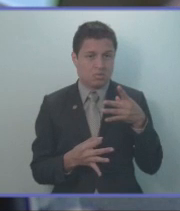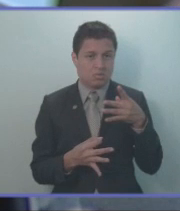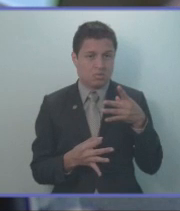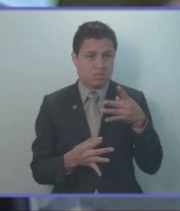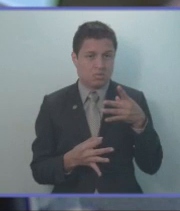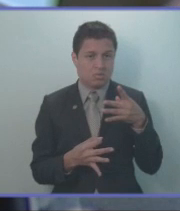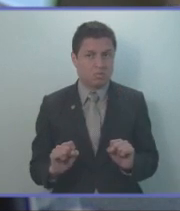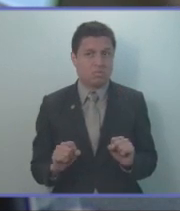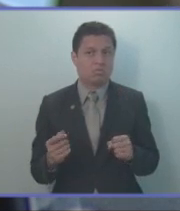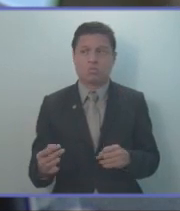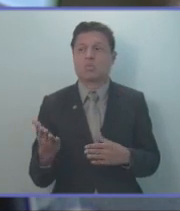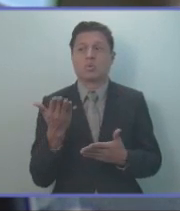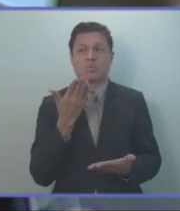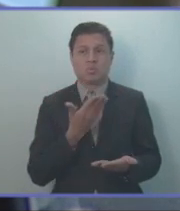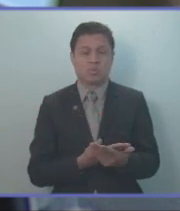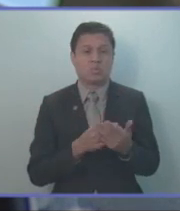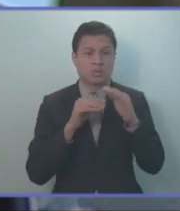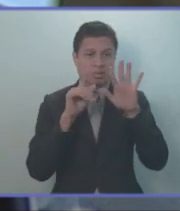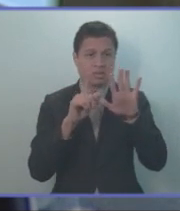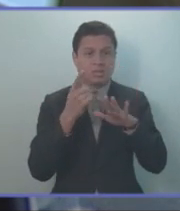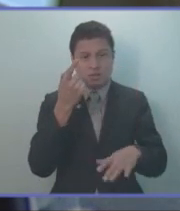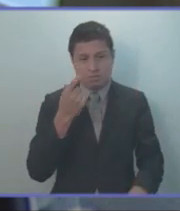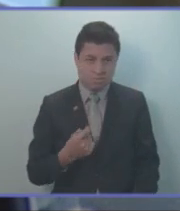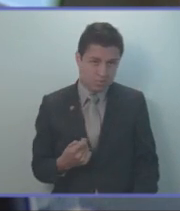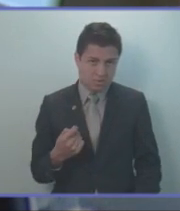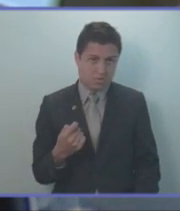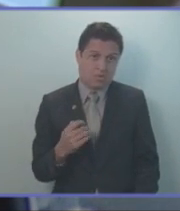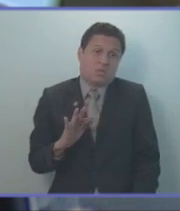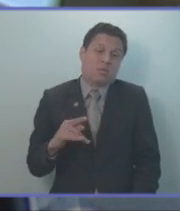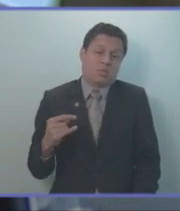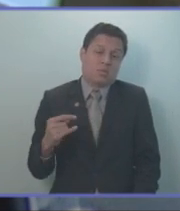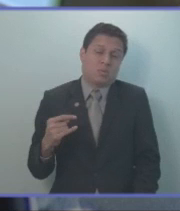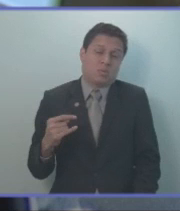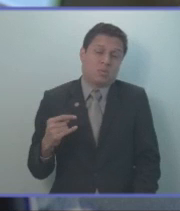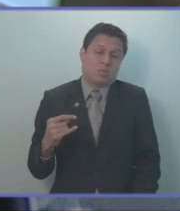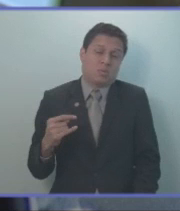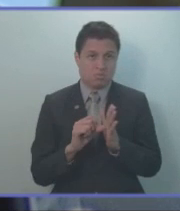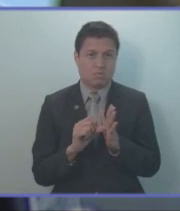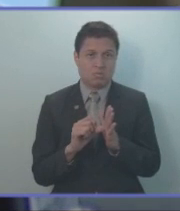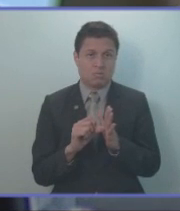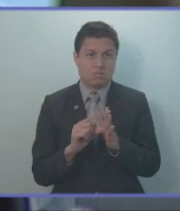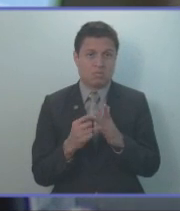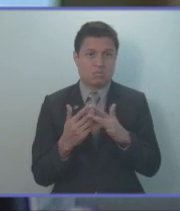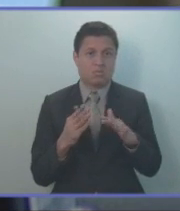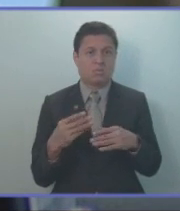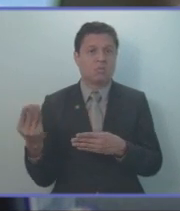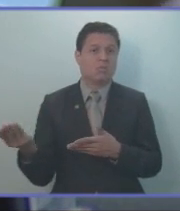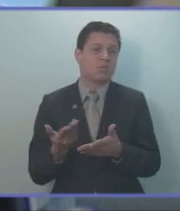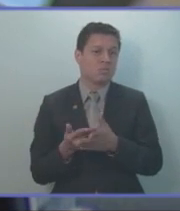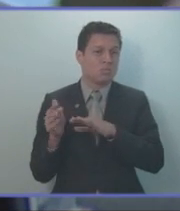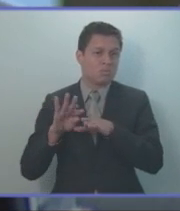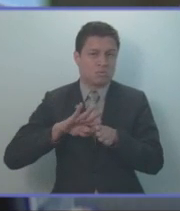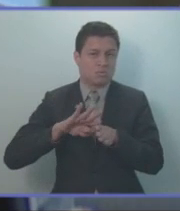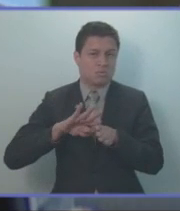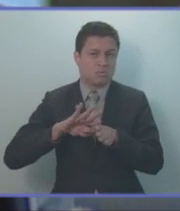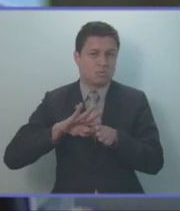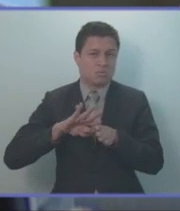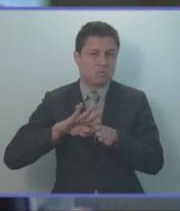ser propuesto dentro de los 6 meses cuando la Asamblea Legislativa lo hubiere desechado. Es